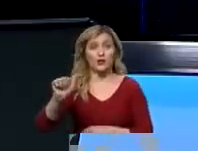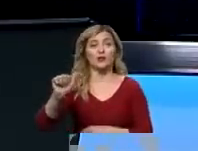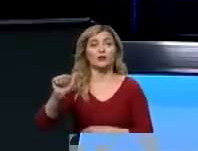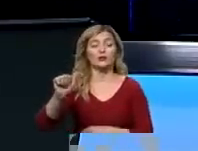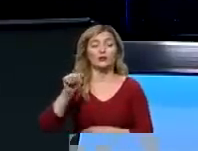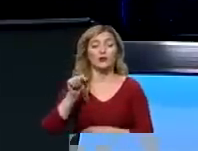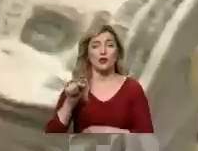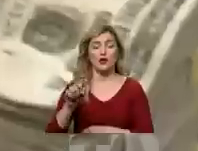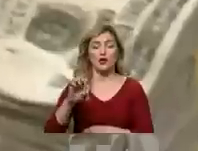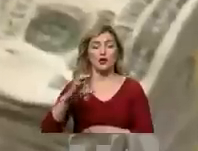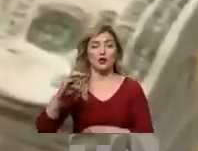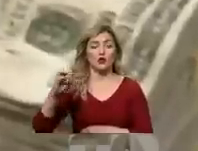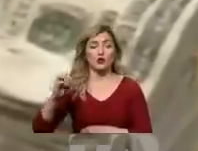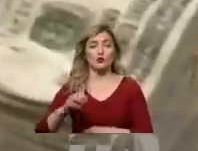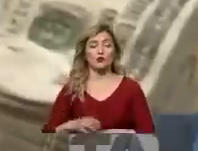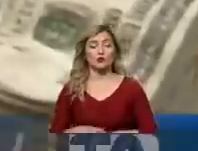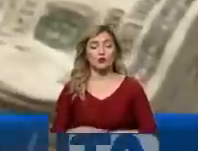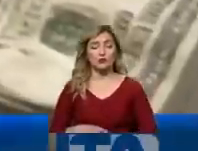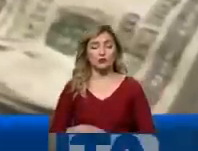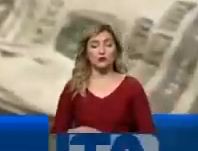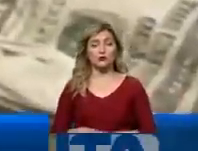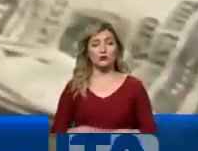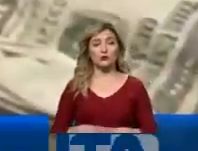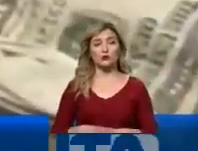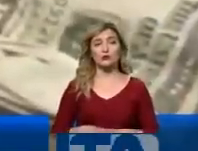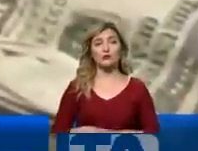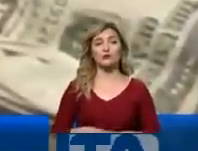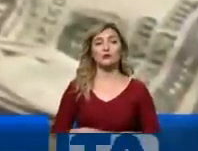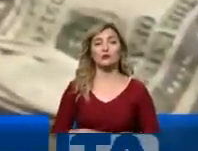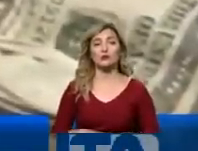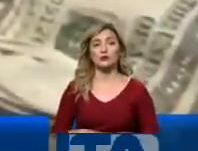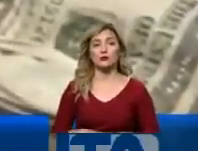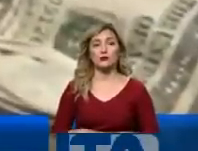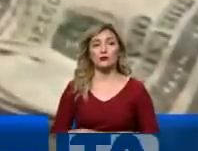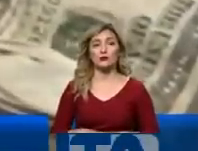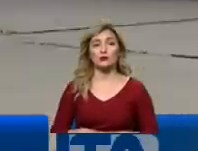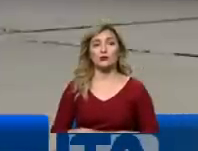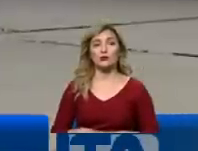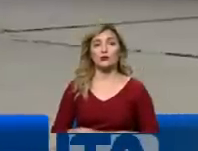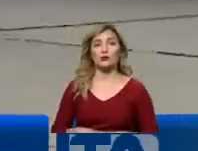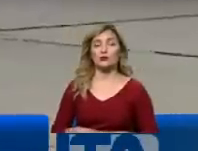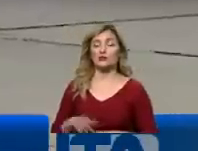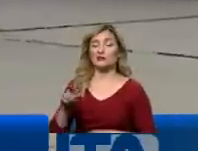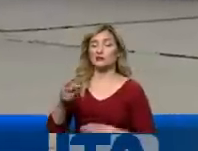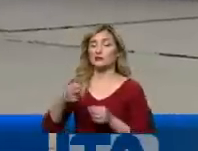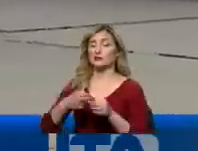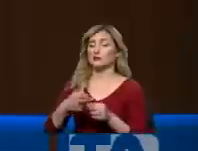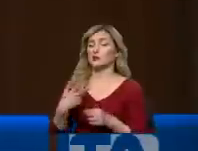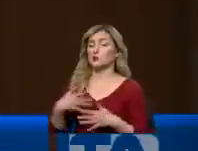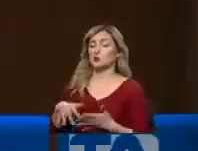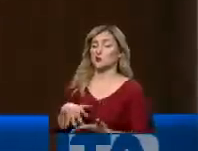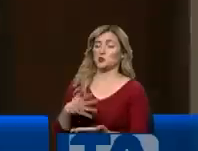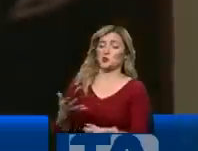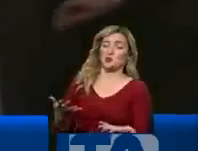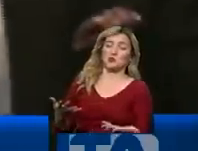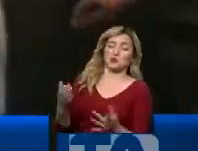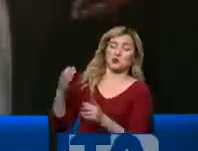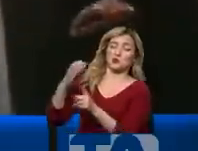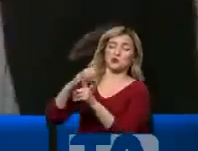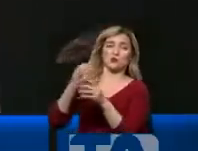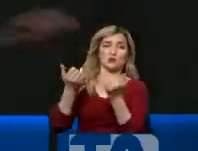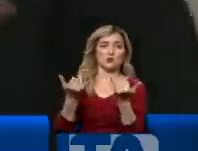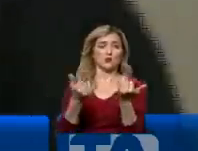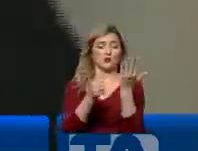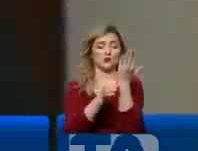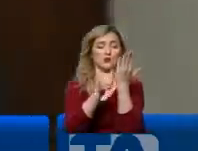Rafael Correa. Si ha habido un subsidio que en los gobiernos ha sido fuertemente cuestionado, es el de los combustibles. El motivo lo explica el actual